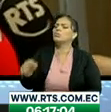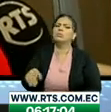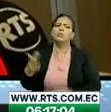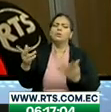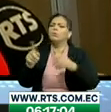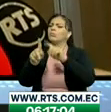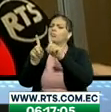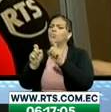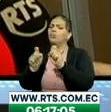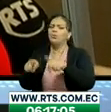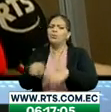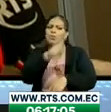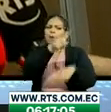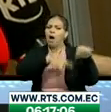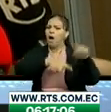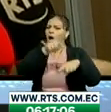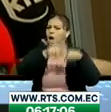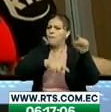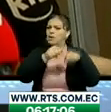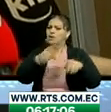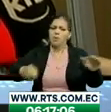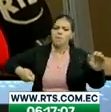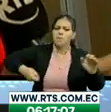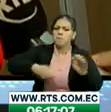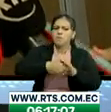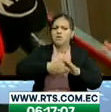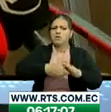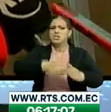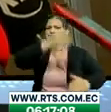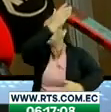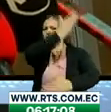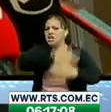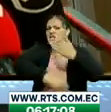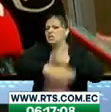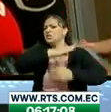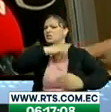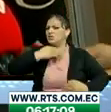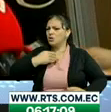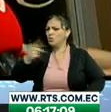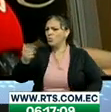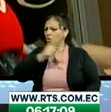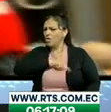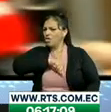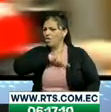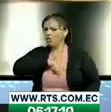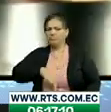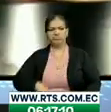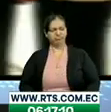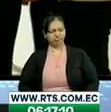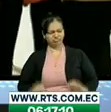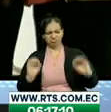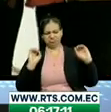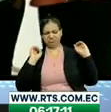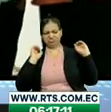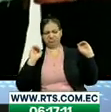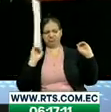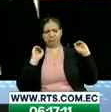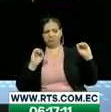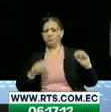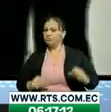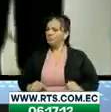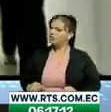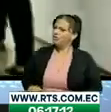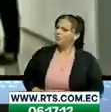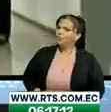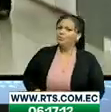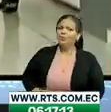te arrepientes de lo que hiciste. No. Yo sé que ya mismo salgo, sacaba a su mamá cuenta, sacaba cuenta. ¿Ya? Que salía